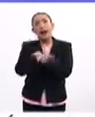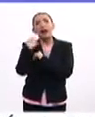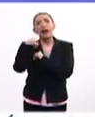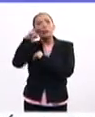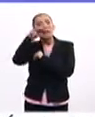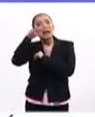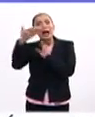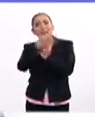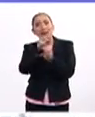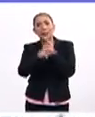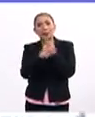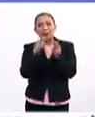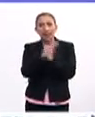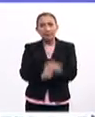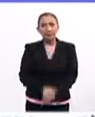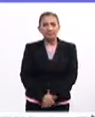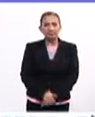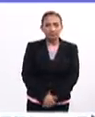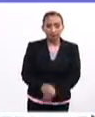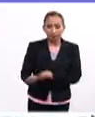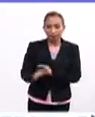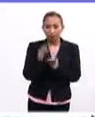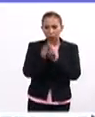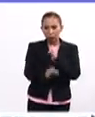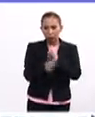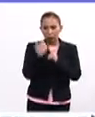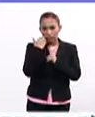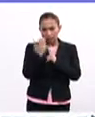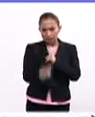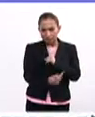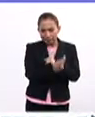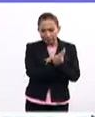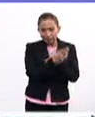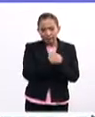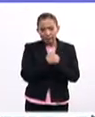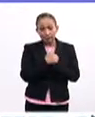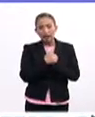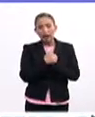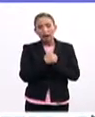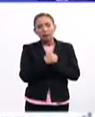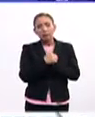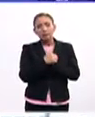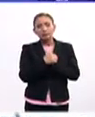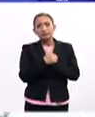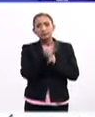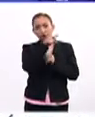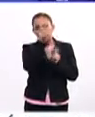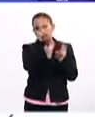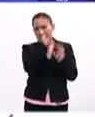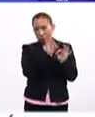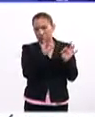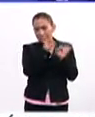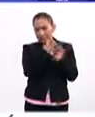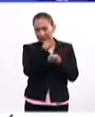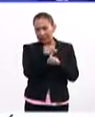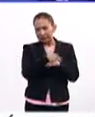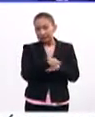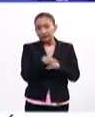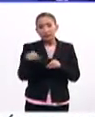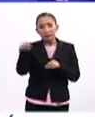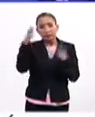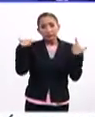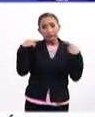tener accesos a estos materiales. Finalmente me gustaría preguntarte, ¿cómo es, tocas un tema interesante, que